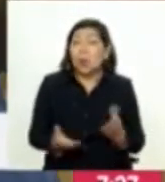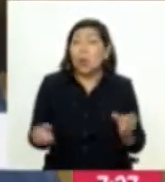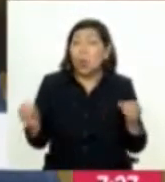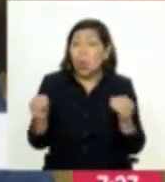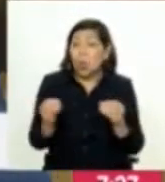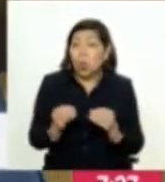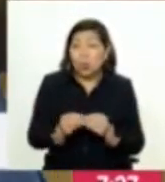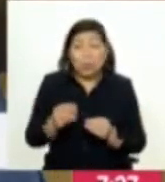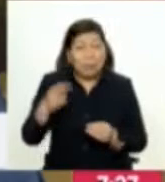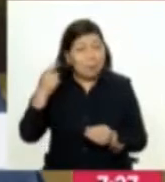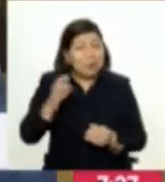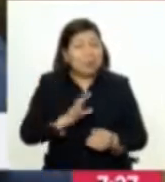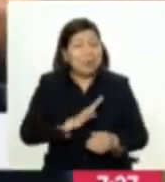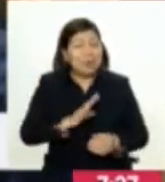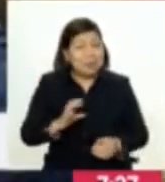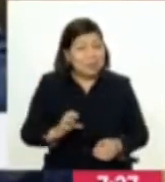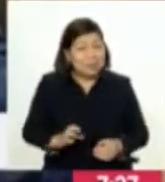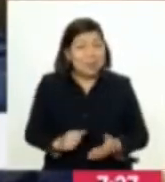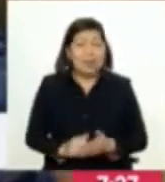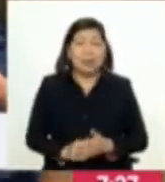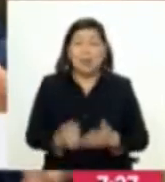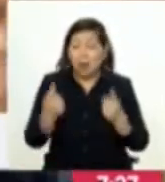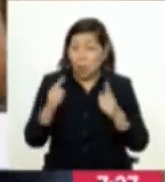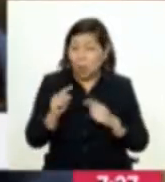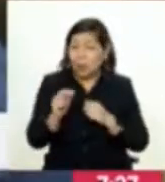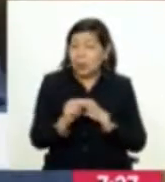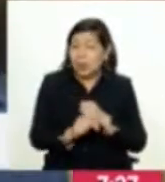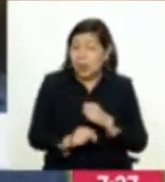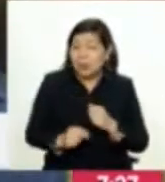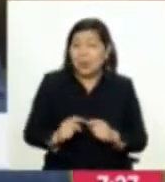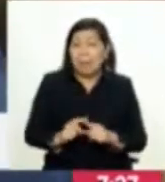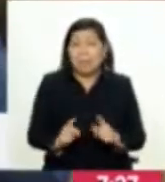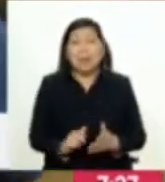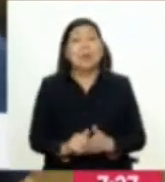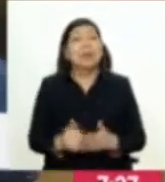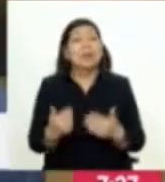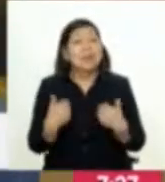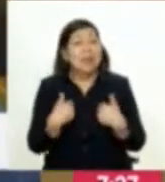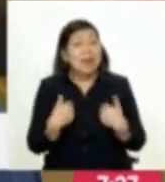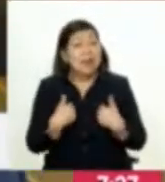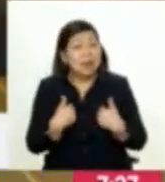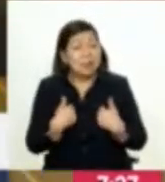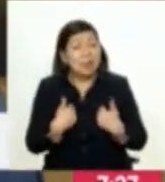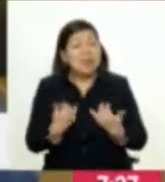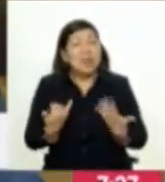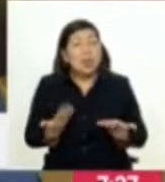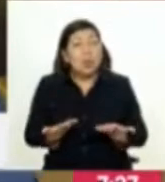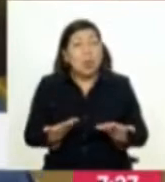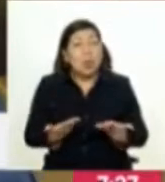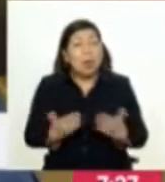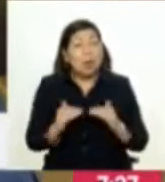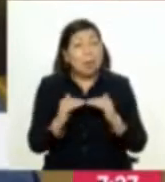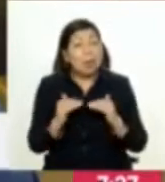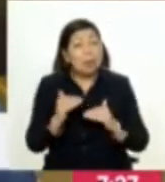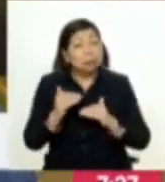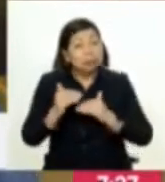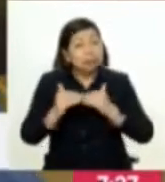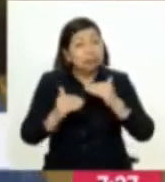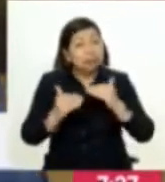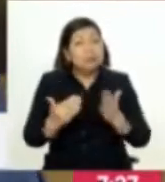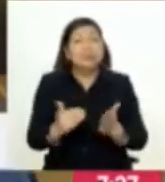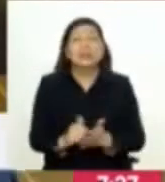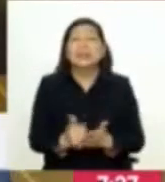conjunto de políticas de Estado, ¿no es cierto?, en el acuerdo nacional, pero también tenemos que esas políticas tienen un marco de desarrollo